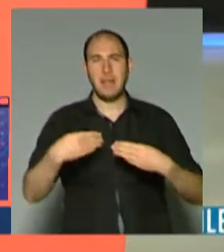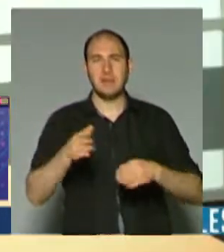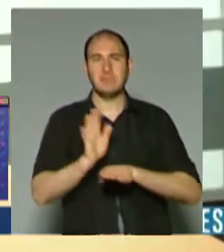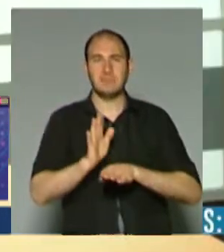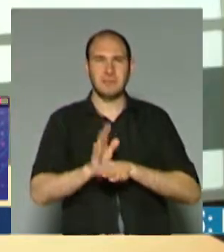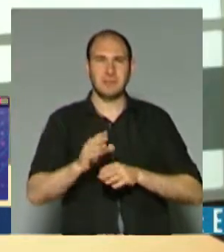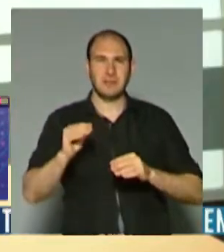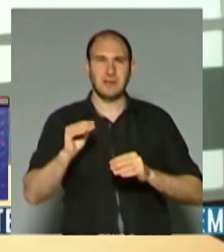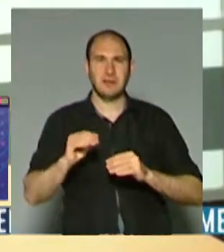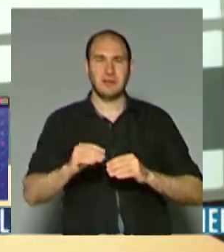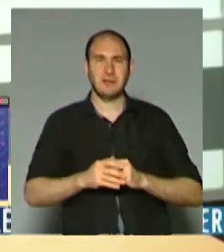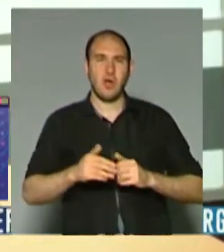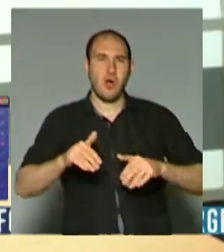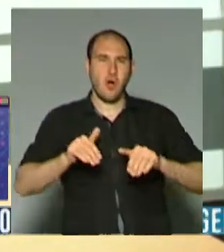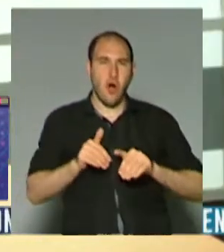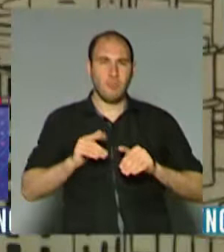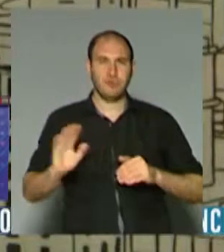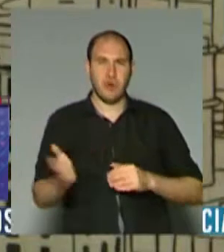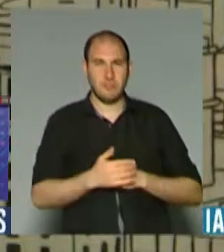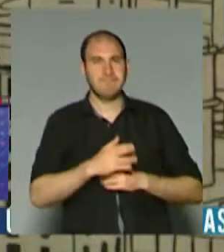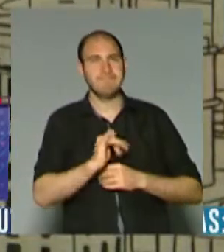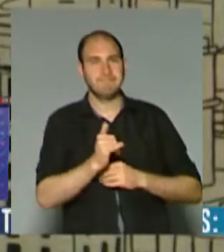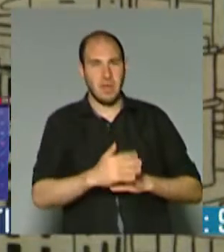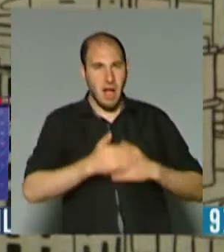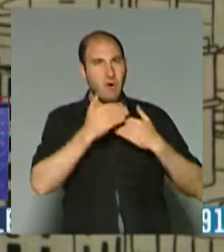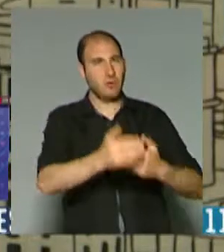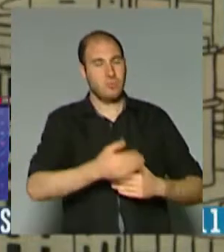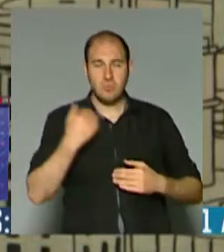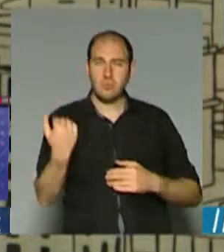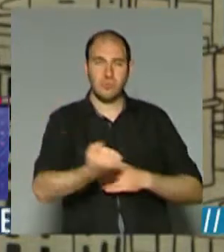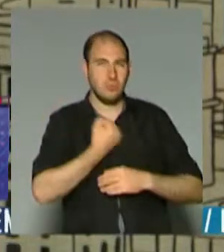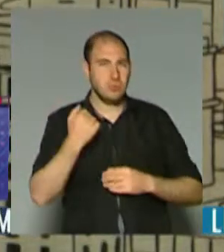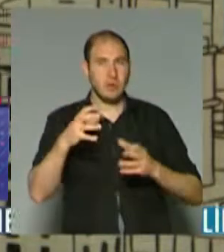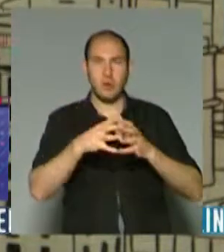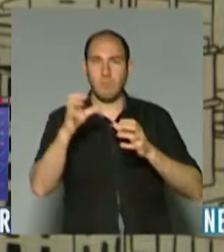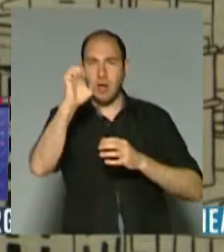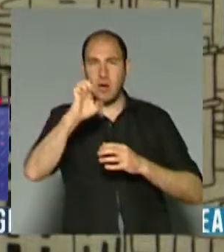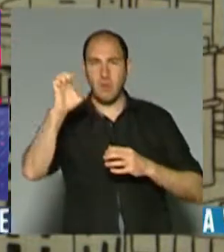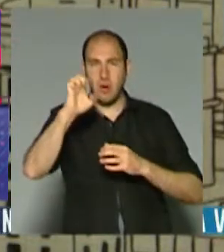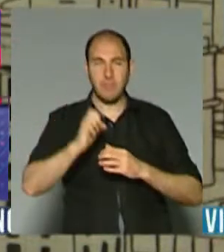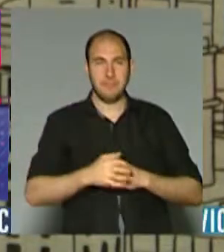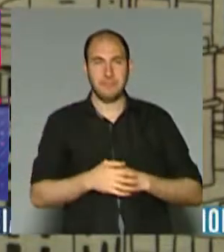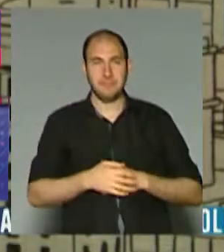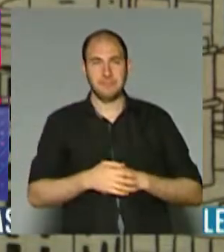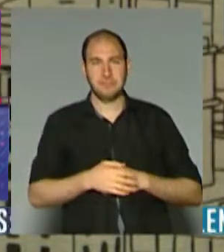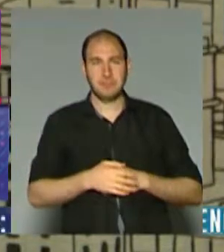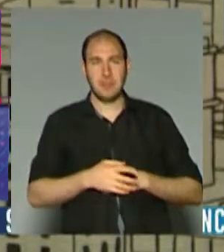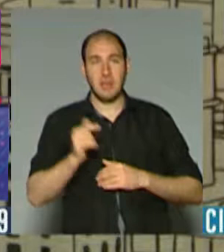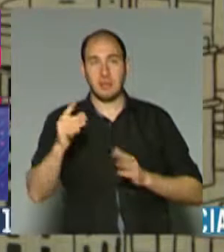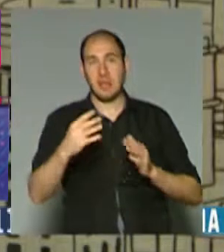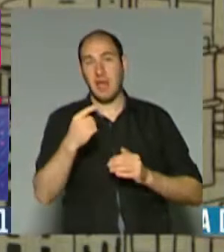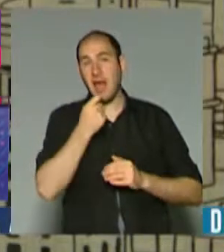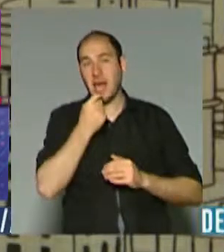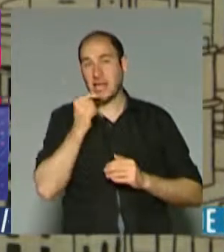representa muchísima comodidad para todos, ¿no? Es un paso gigantesco que están dando desde la Comunidad Económica Europea y es un